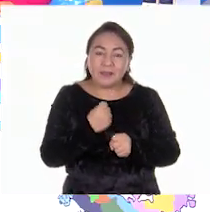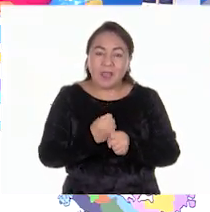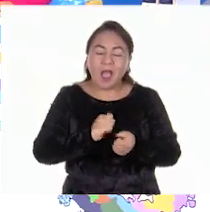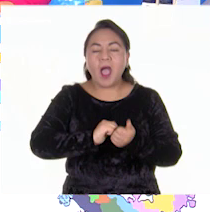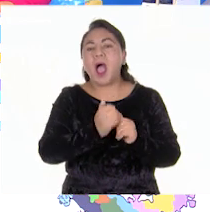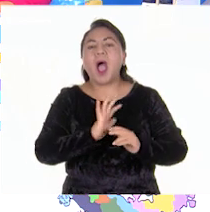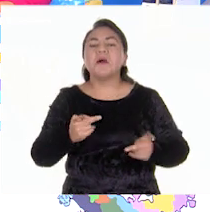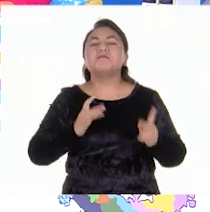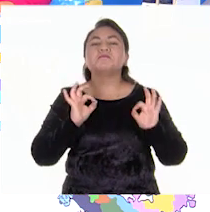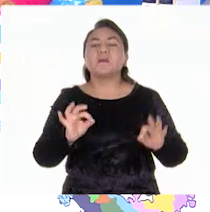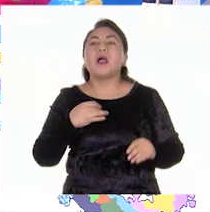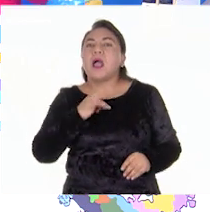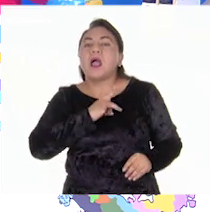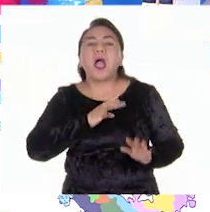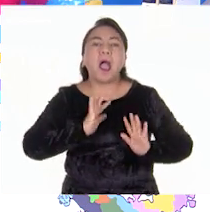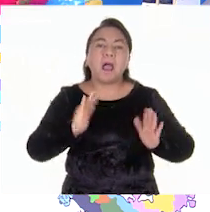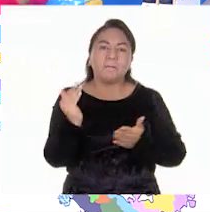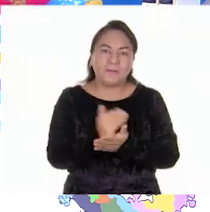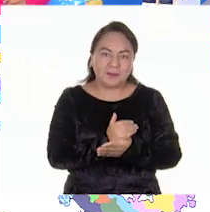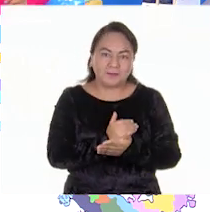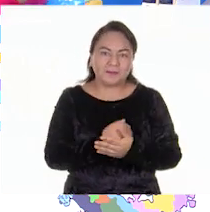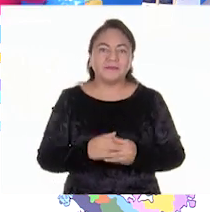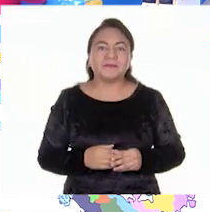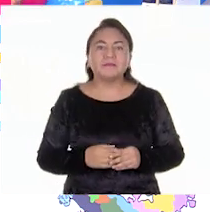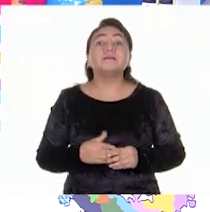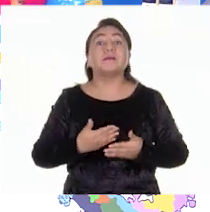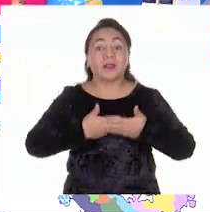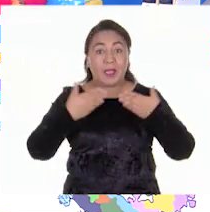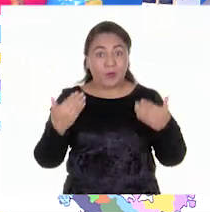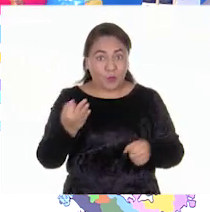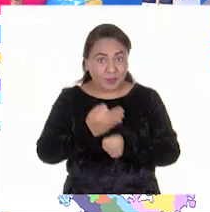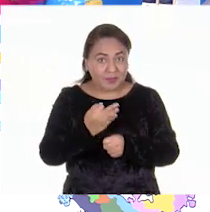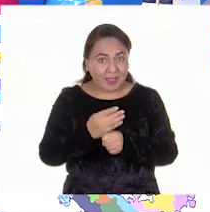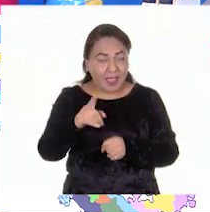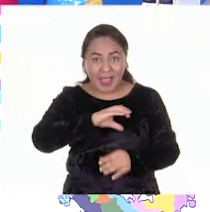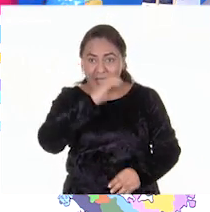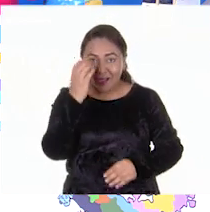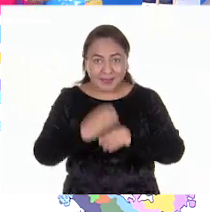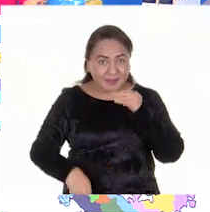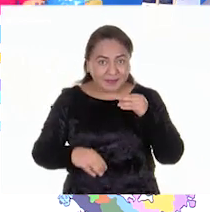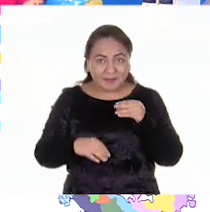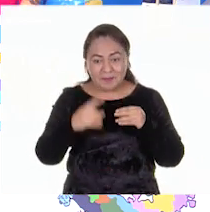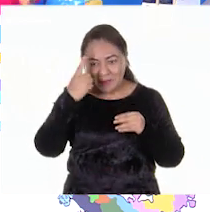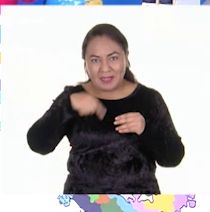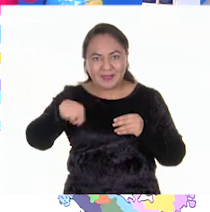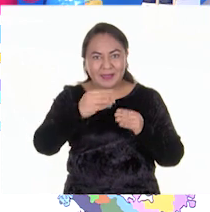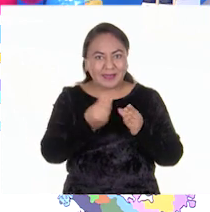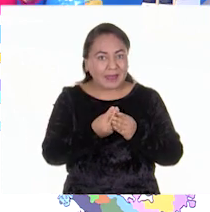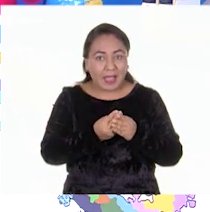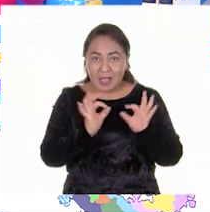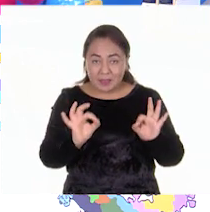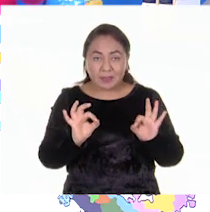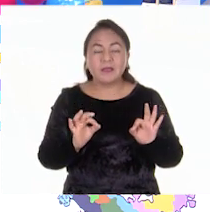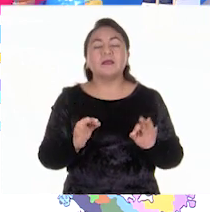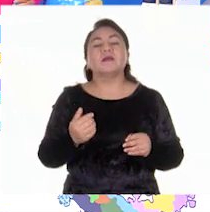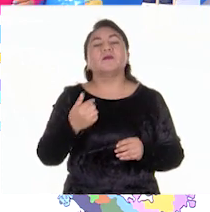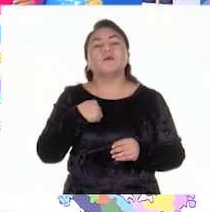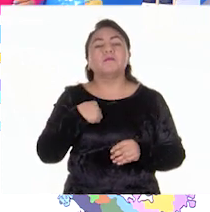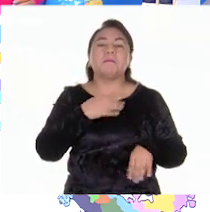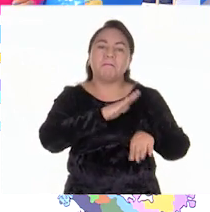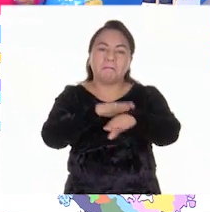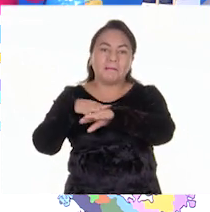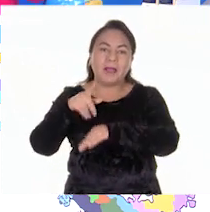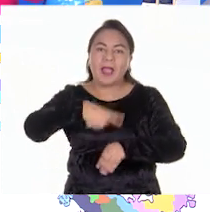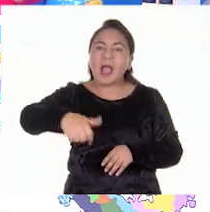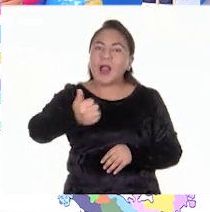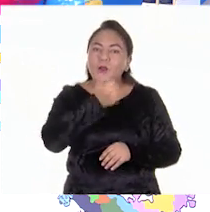Estar bien preparados. ¿Qué les parece si mientras ustedes terminan de prepararse para la clase, yo les digo a las y los estudiantes